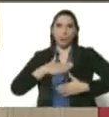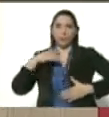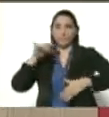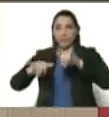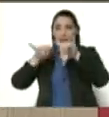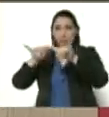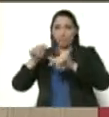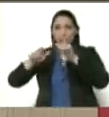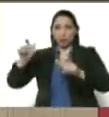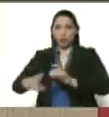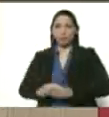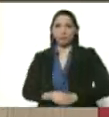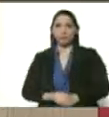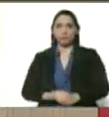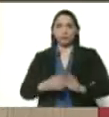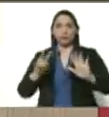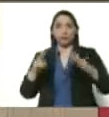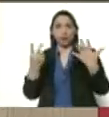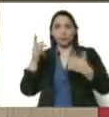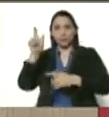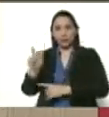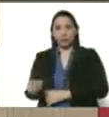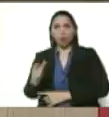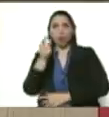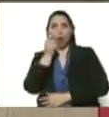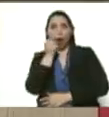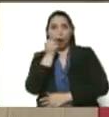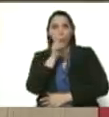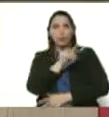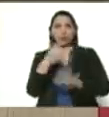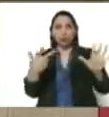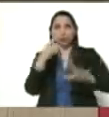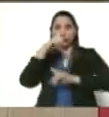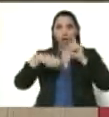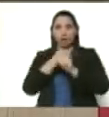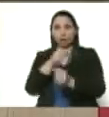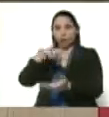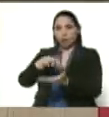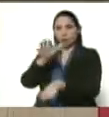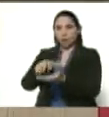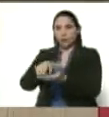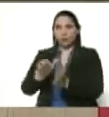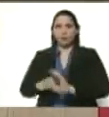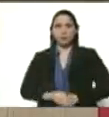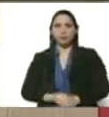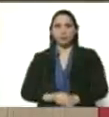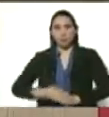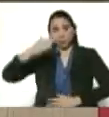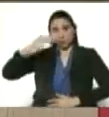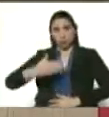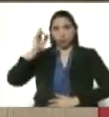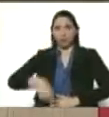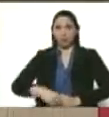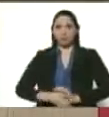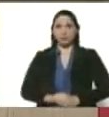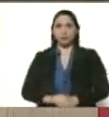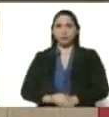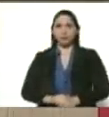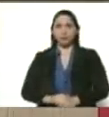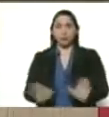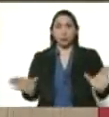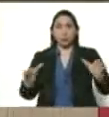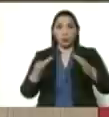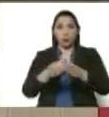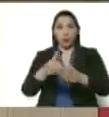mismos. El séptimo caso es un hombre de 28 años del estado de Nueva Esparta. Es militar también del comando de la